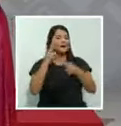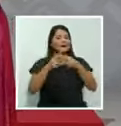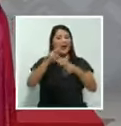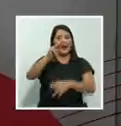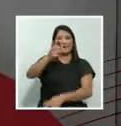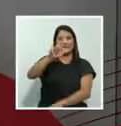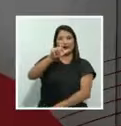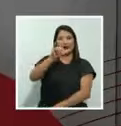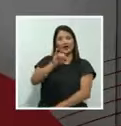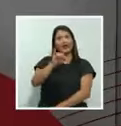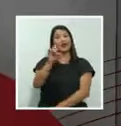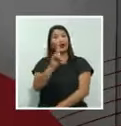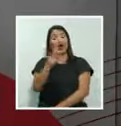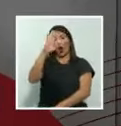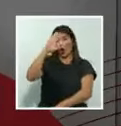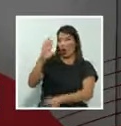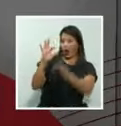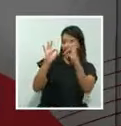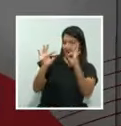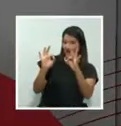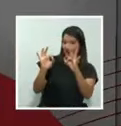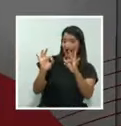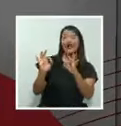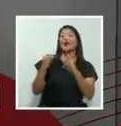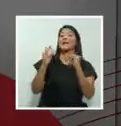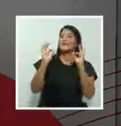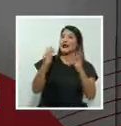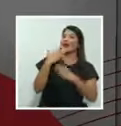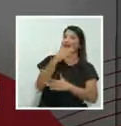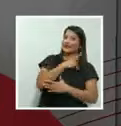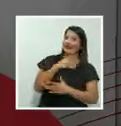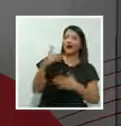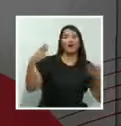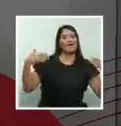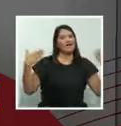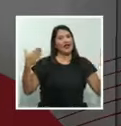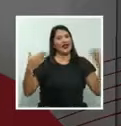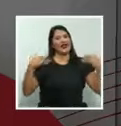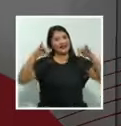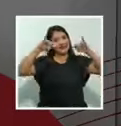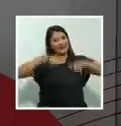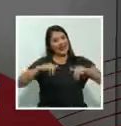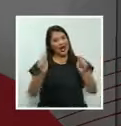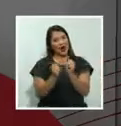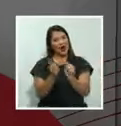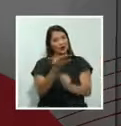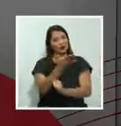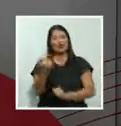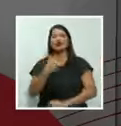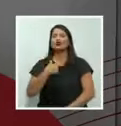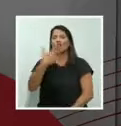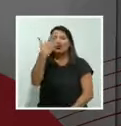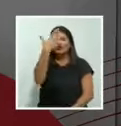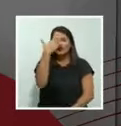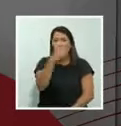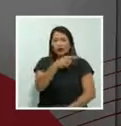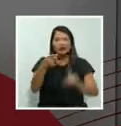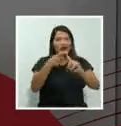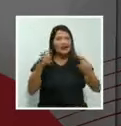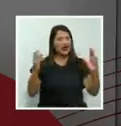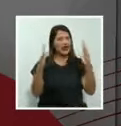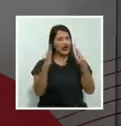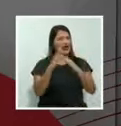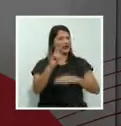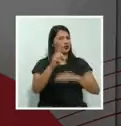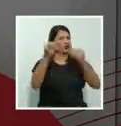Meli, ¿cómo estás? ¿Cómo estás, Ari? Bien, gracias a Dios. Feliz de estar aquí con ustedes, porque yo sé que usted ahí en casita no se pierde